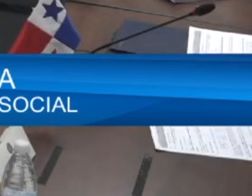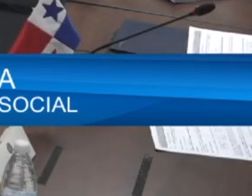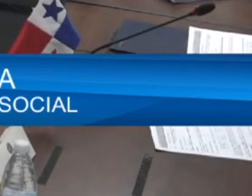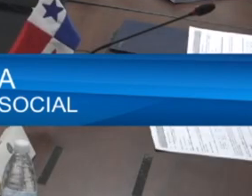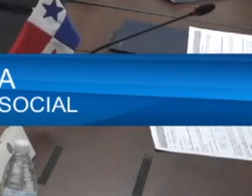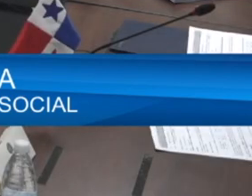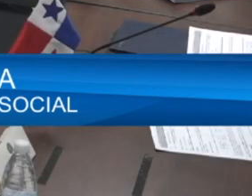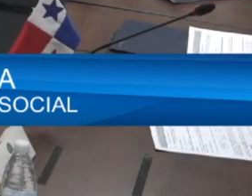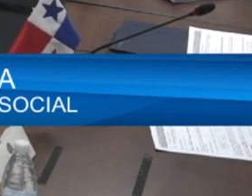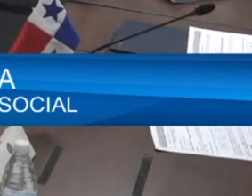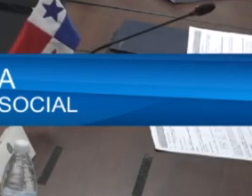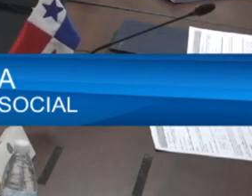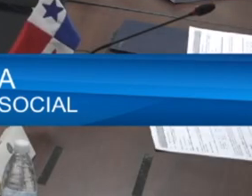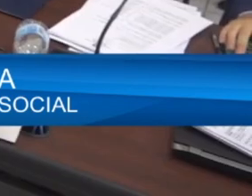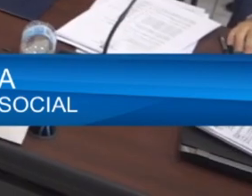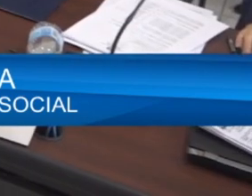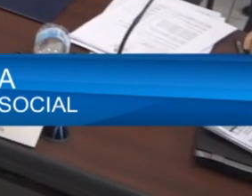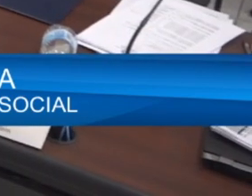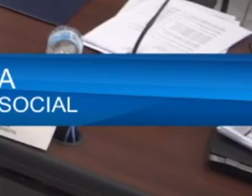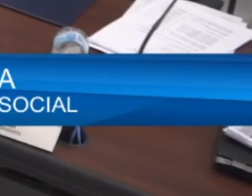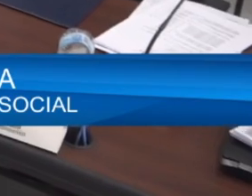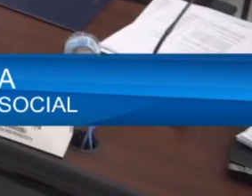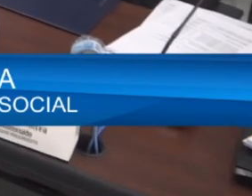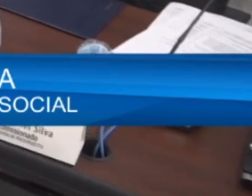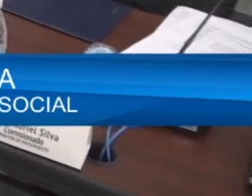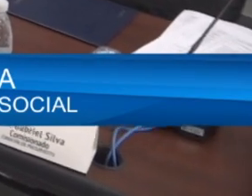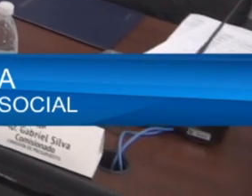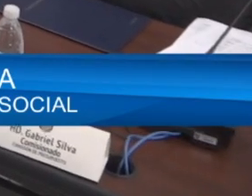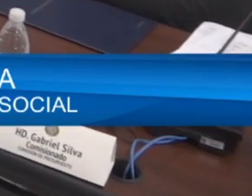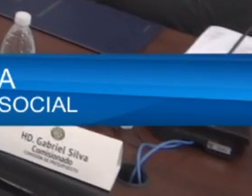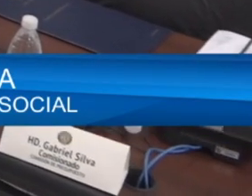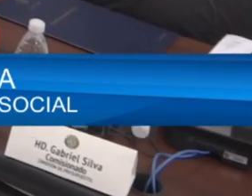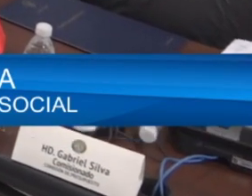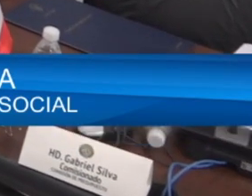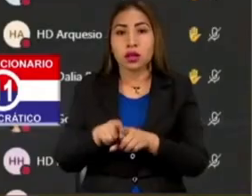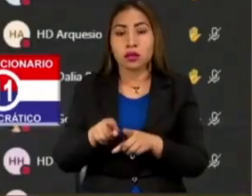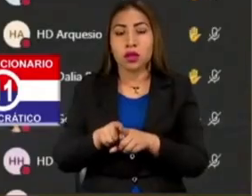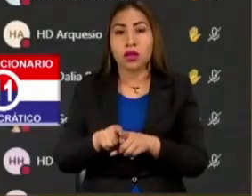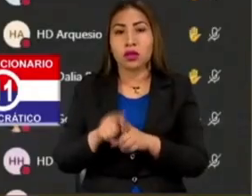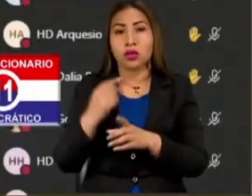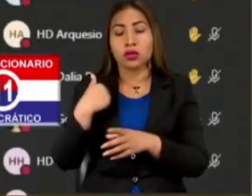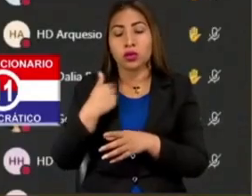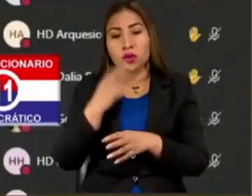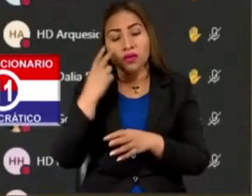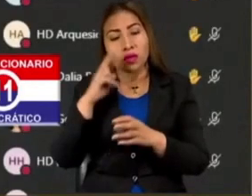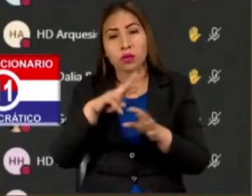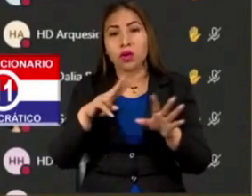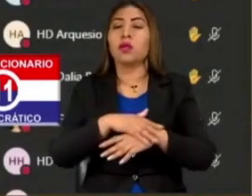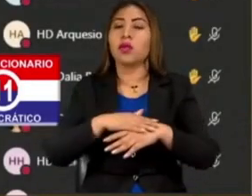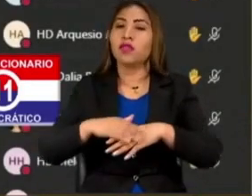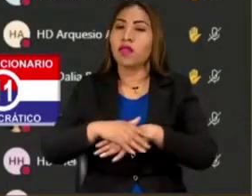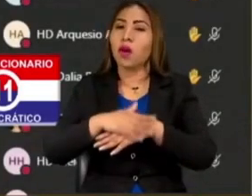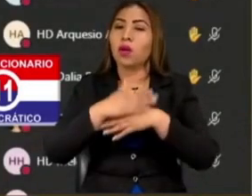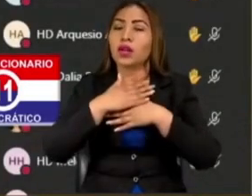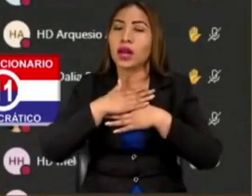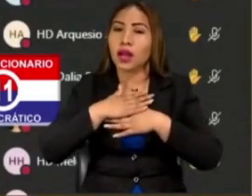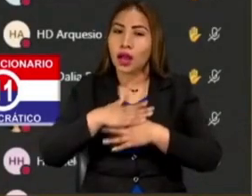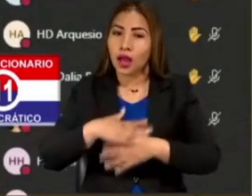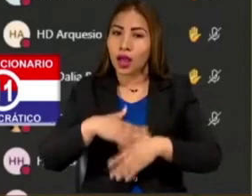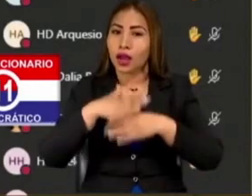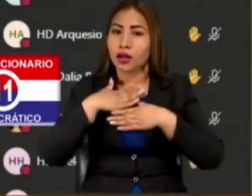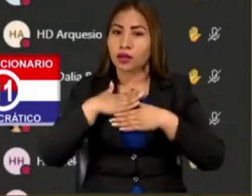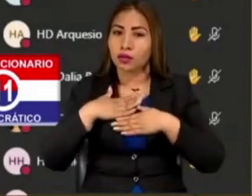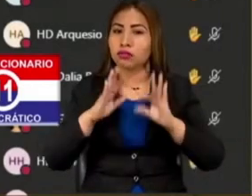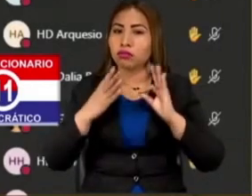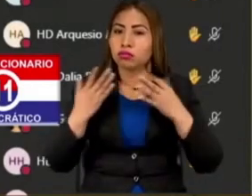yo, el que verifico soy yo. Aquí yo siempre he sido lo más transparente posible. Del presidente electo Biden, que le pidió al